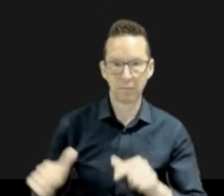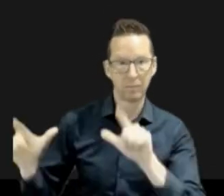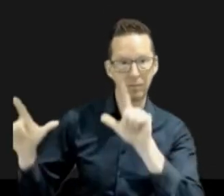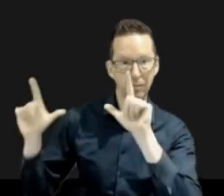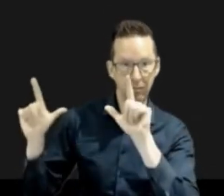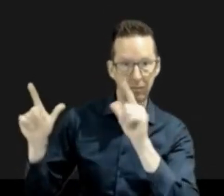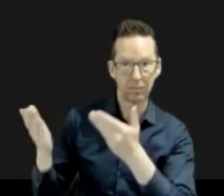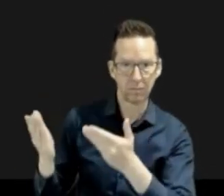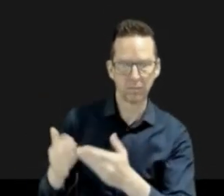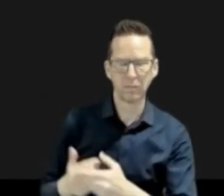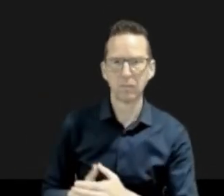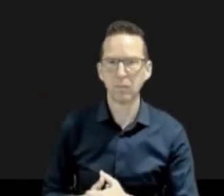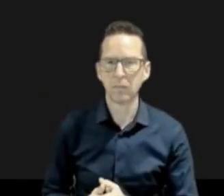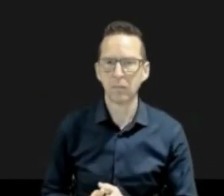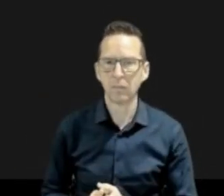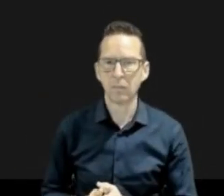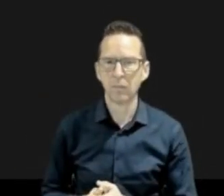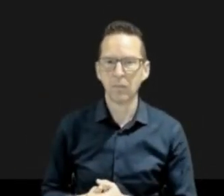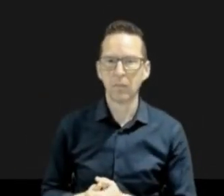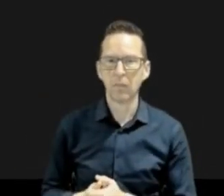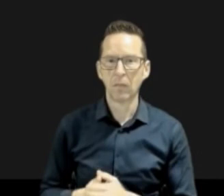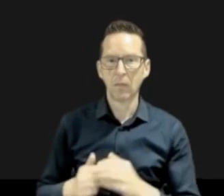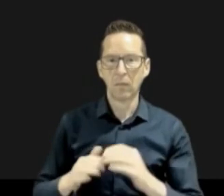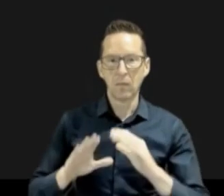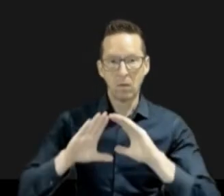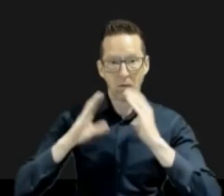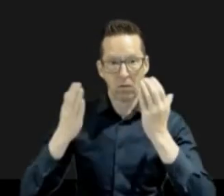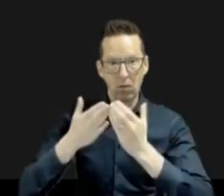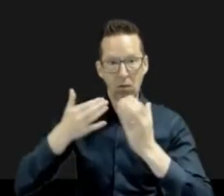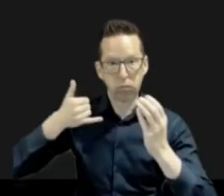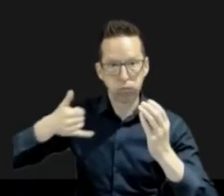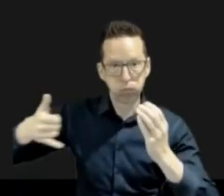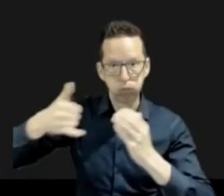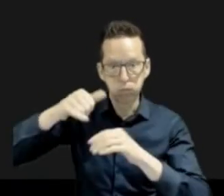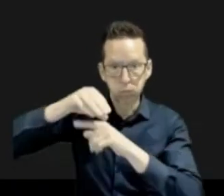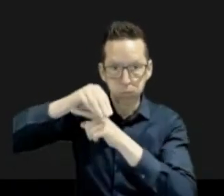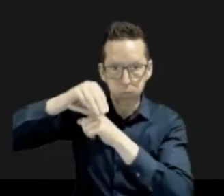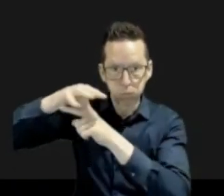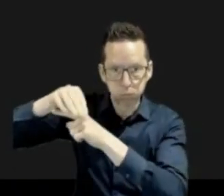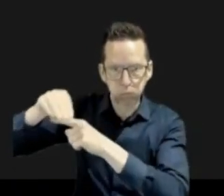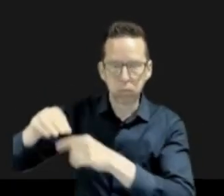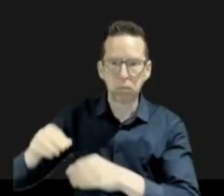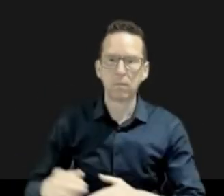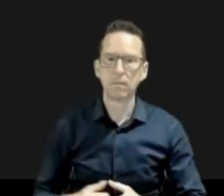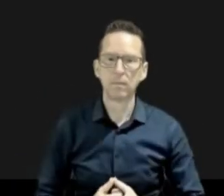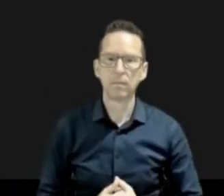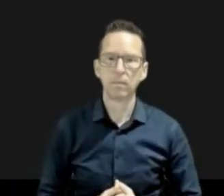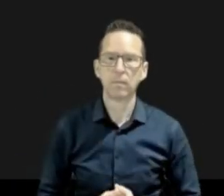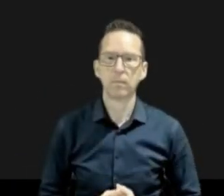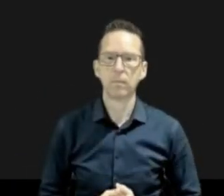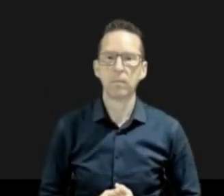que voy a escapar y voy mostrar ahora muy brevemente algunas